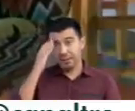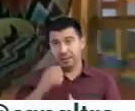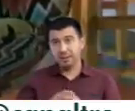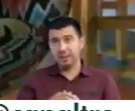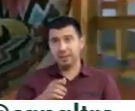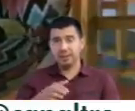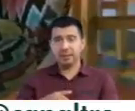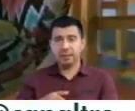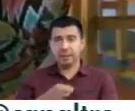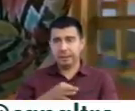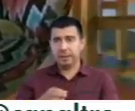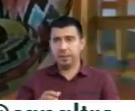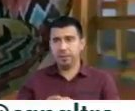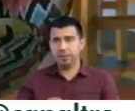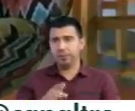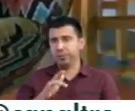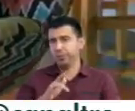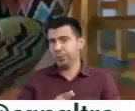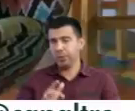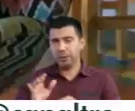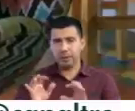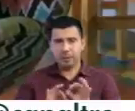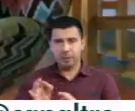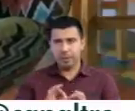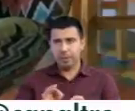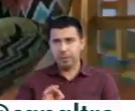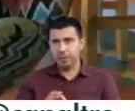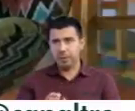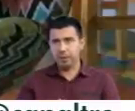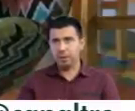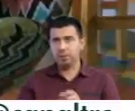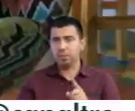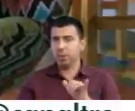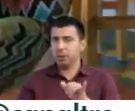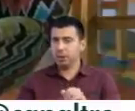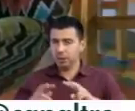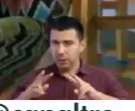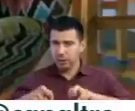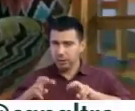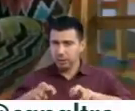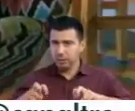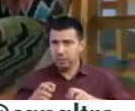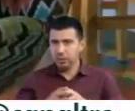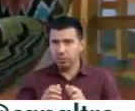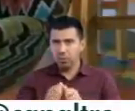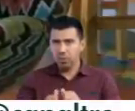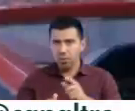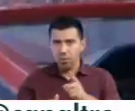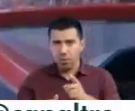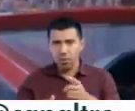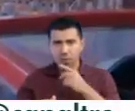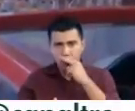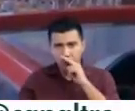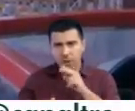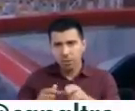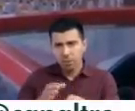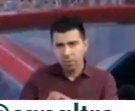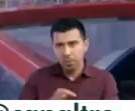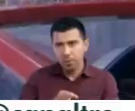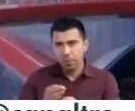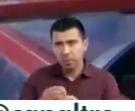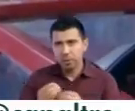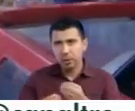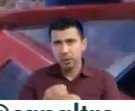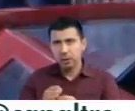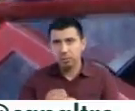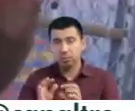prematuros nos hizo prepararnos y ahí sí leer e investigar de qué era tener un niño prematuro. Esta familia estuvo a punto